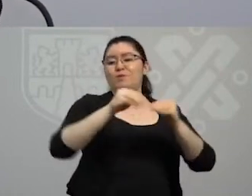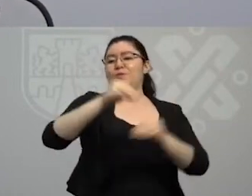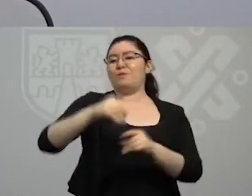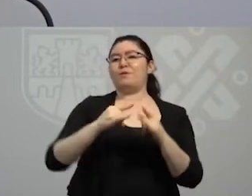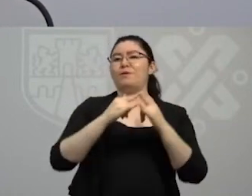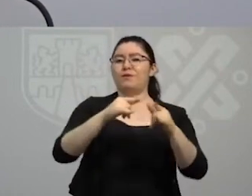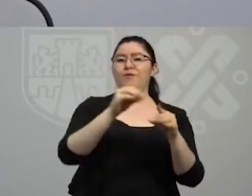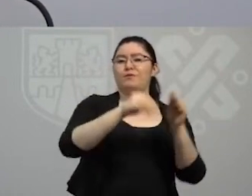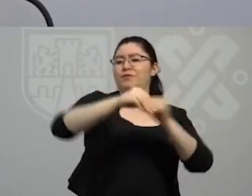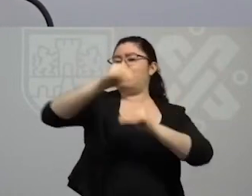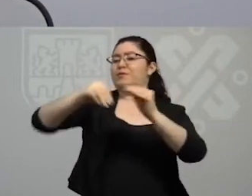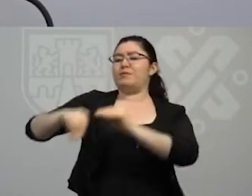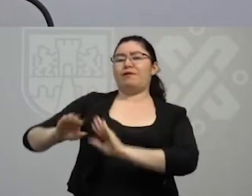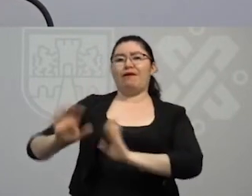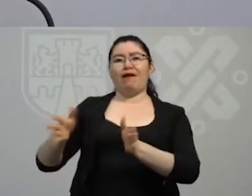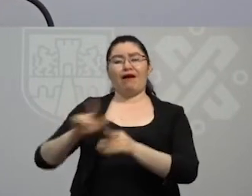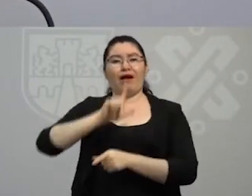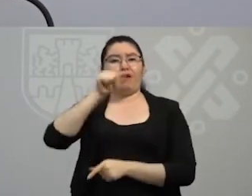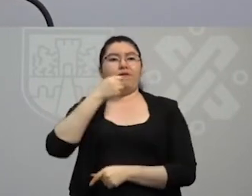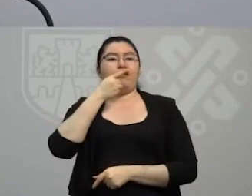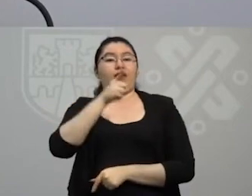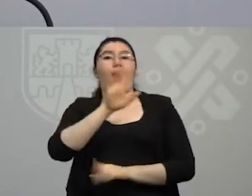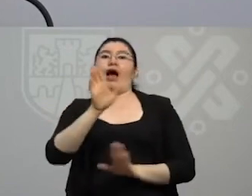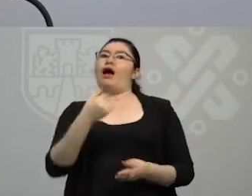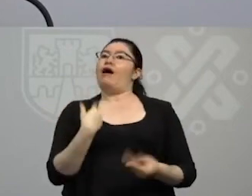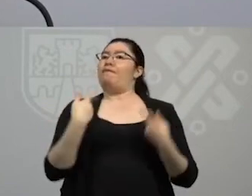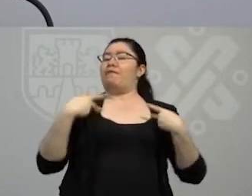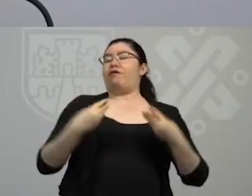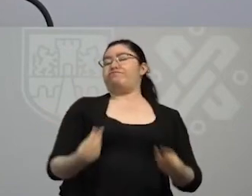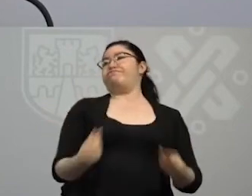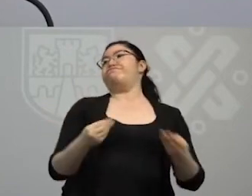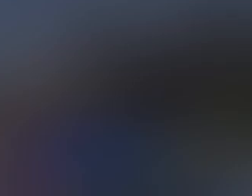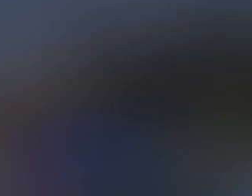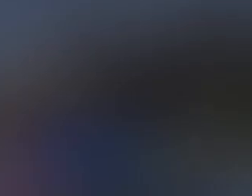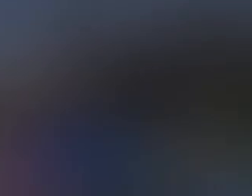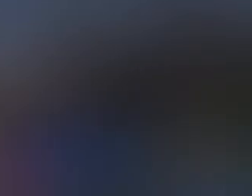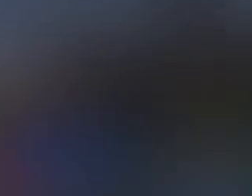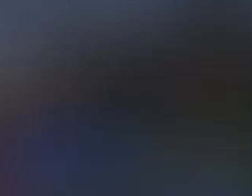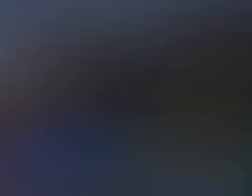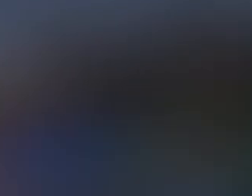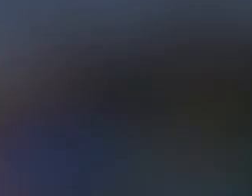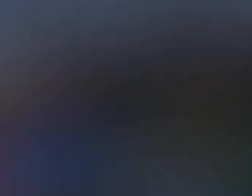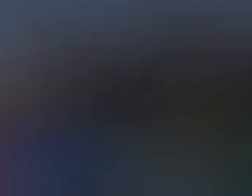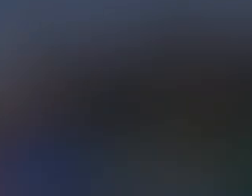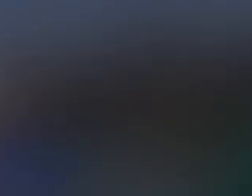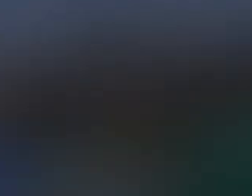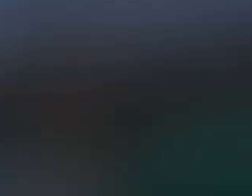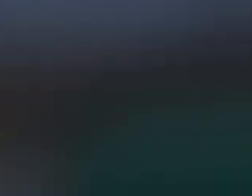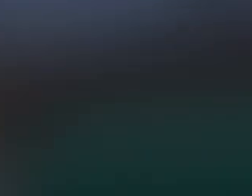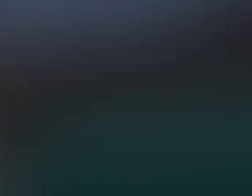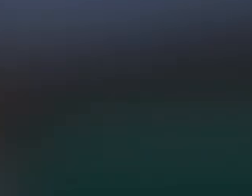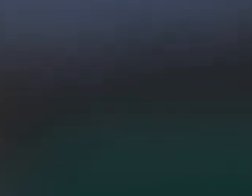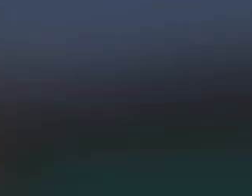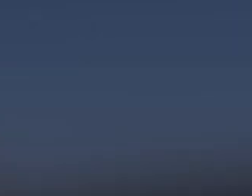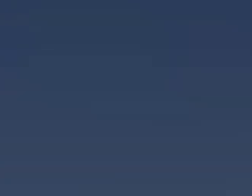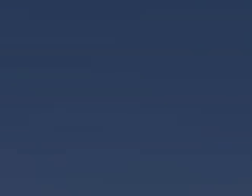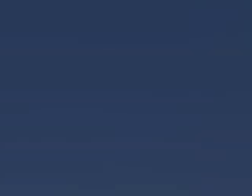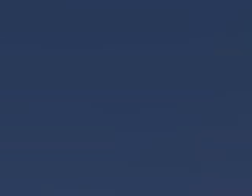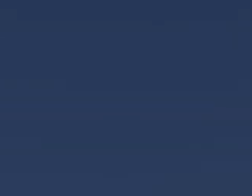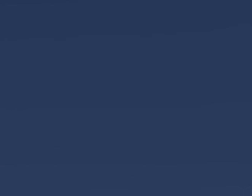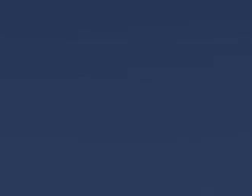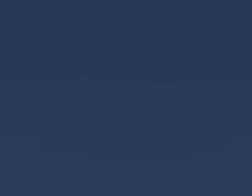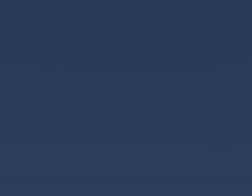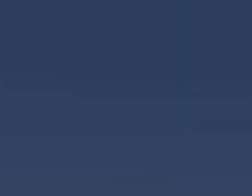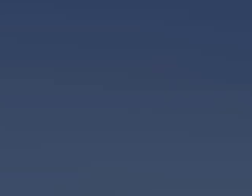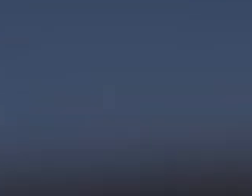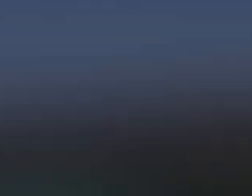tienditas y decir que son muchas personas. Además hizo un llamado para que integrantes de Frena ocupen las